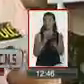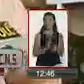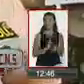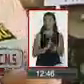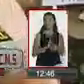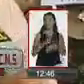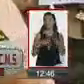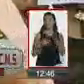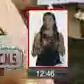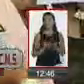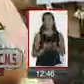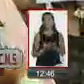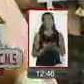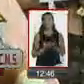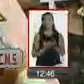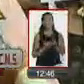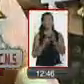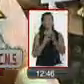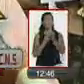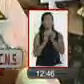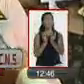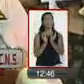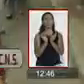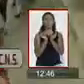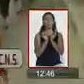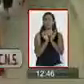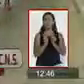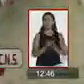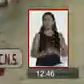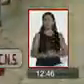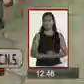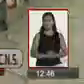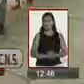a todos los que aportan a la Caja Nacional.